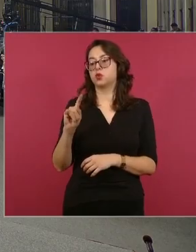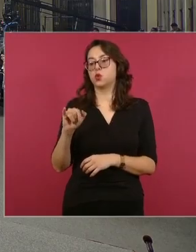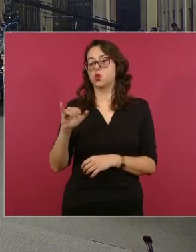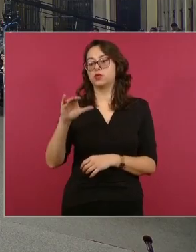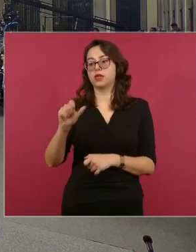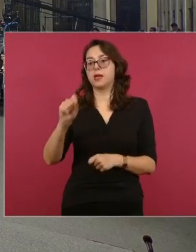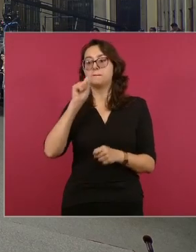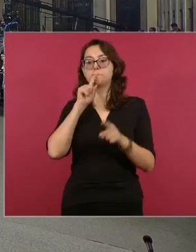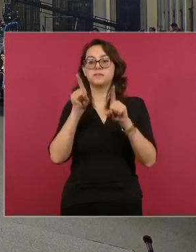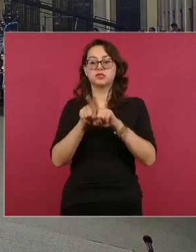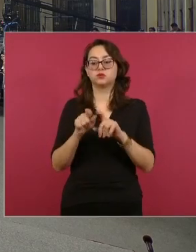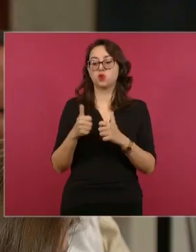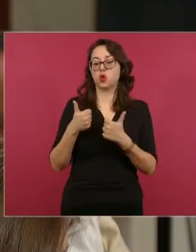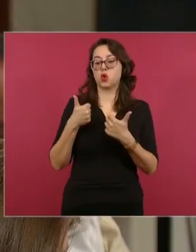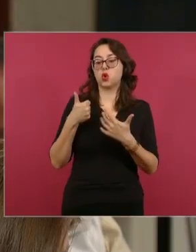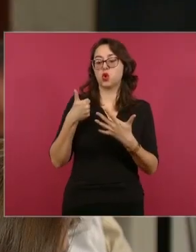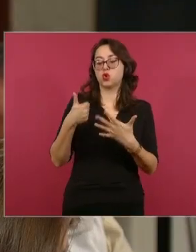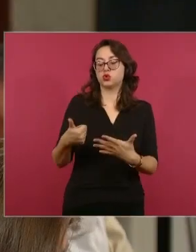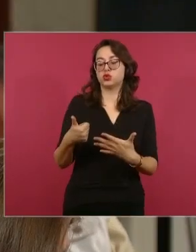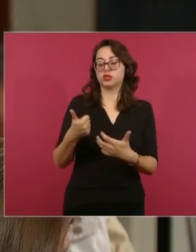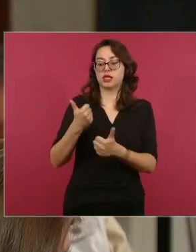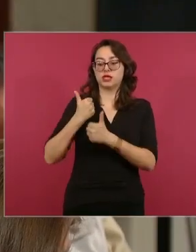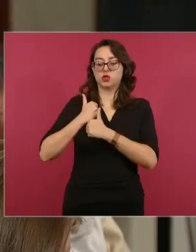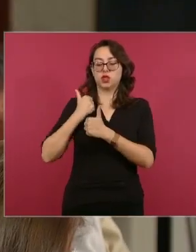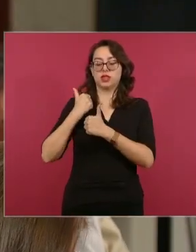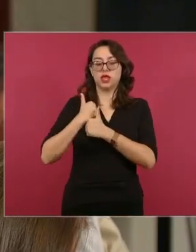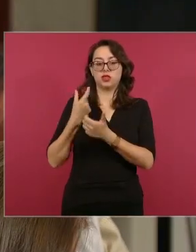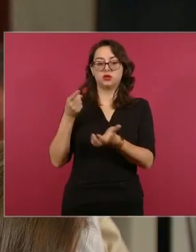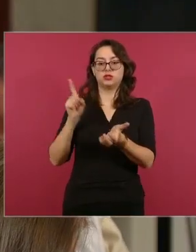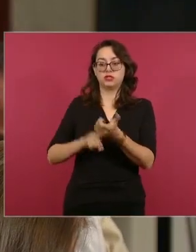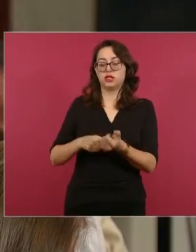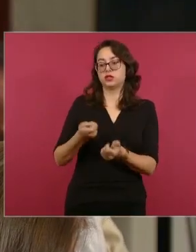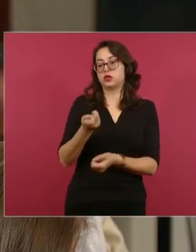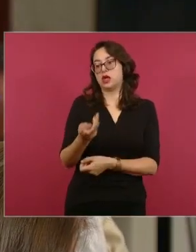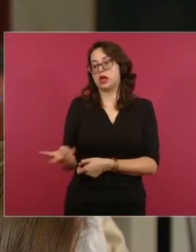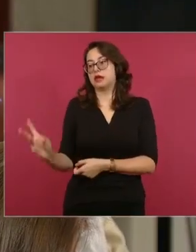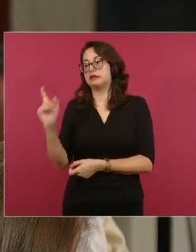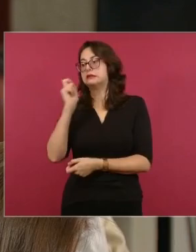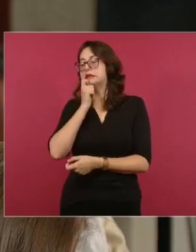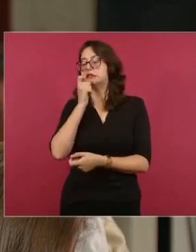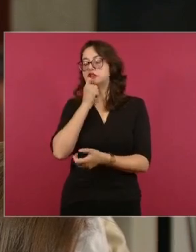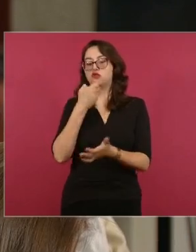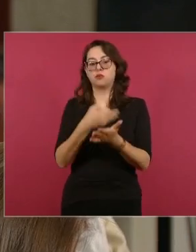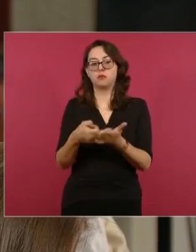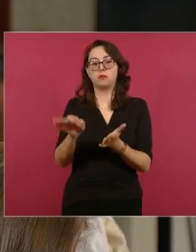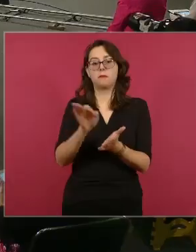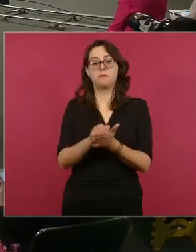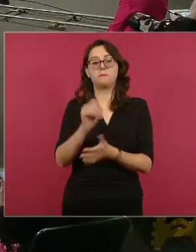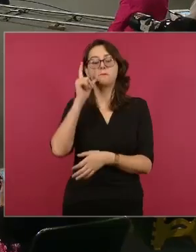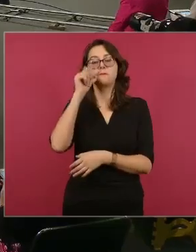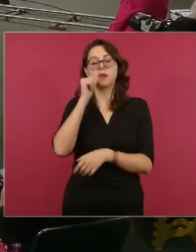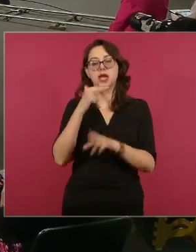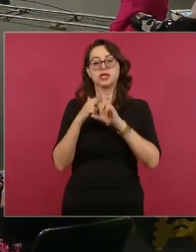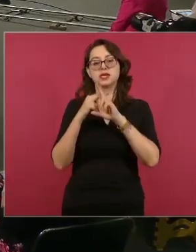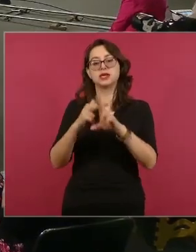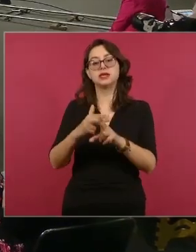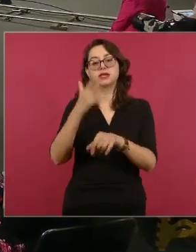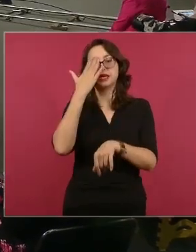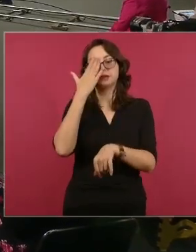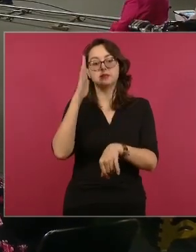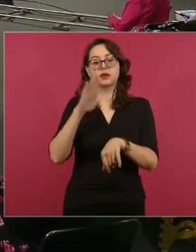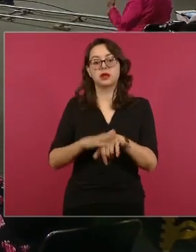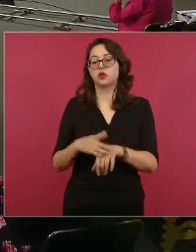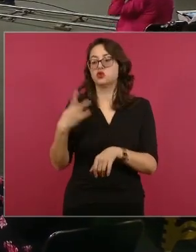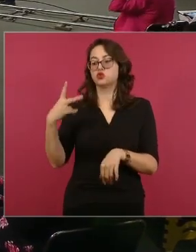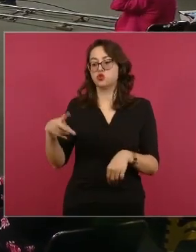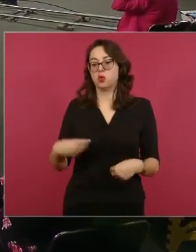Colegio Militar, conocidos como los Niños Héroes. A ellos se les conmemora el día de mañana, 13 de septiembre, quienes